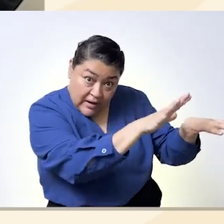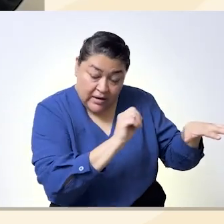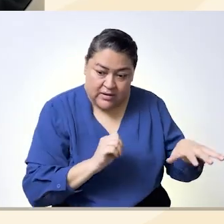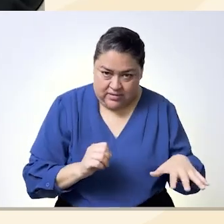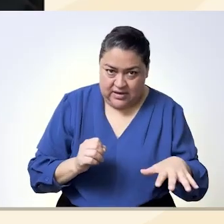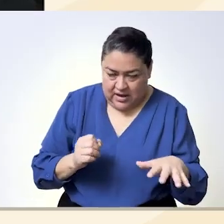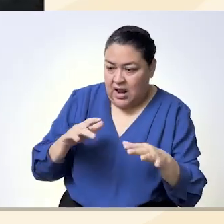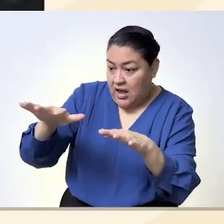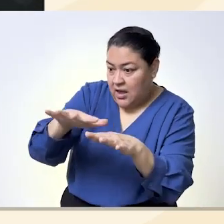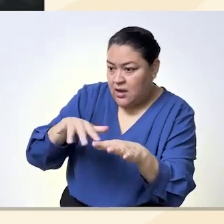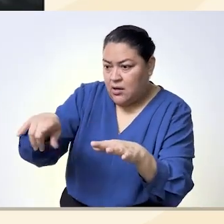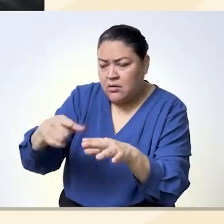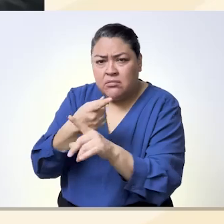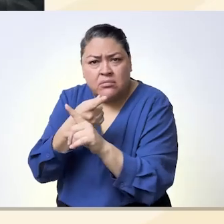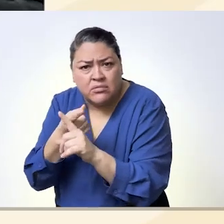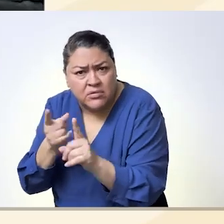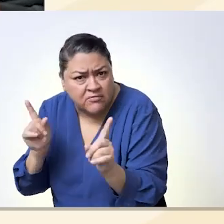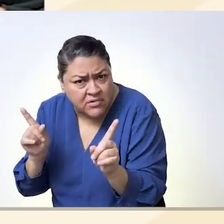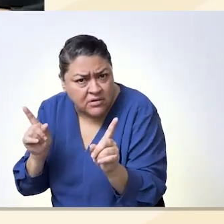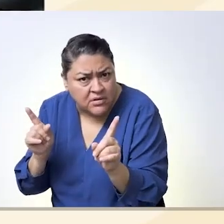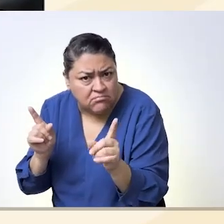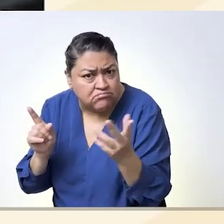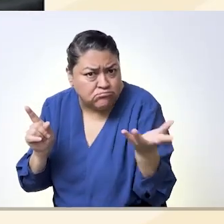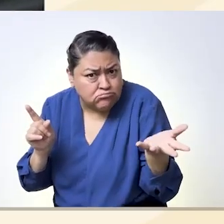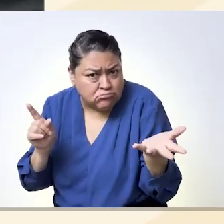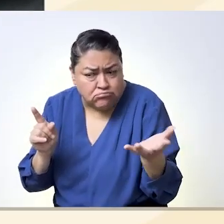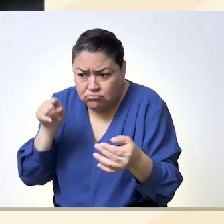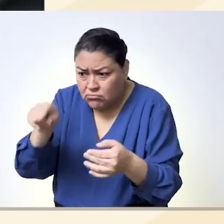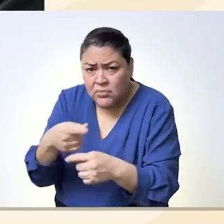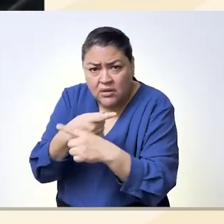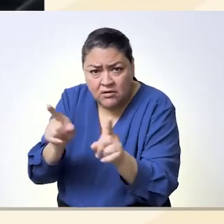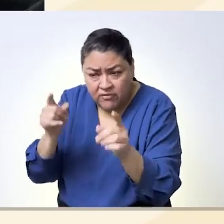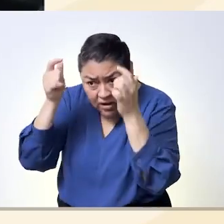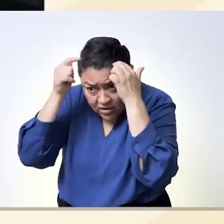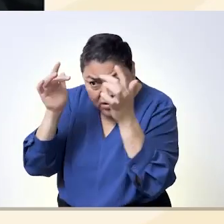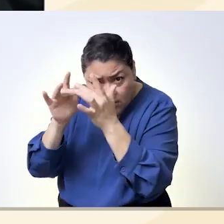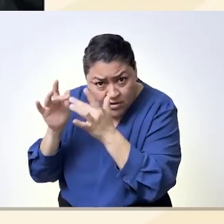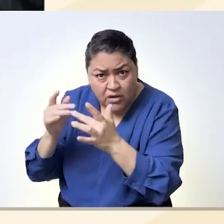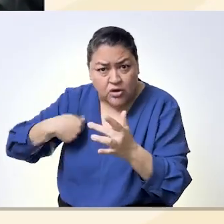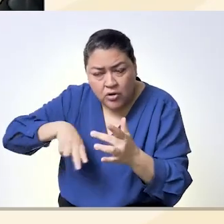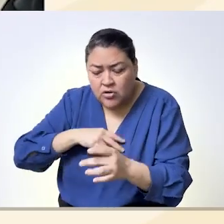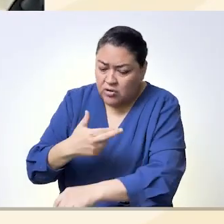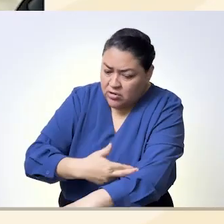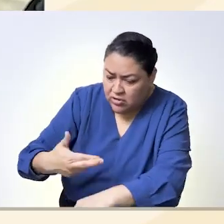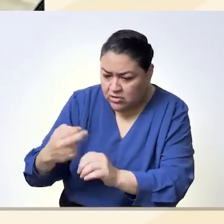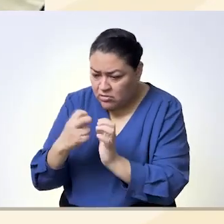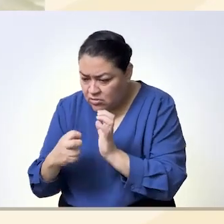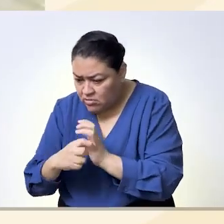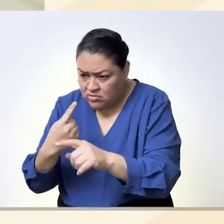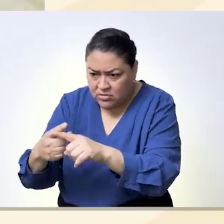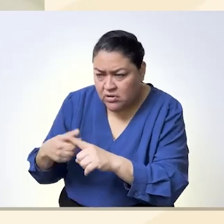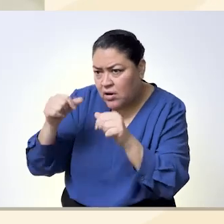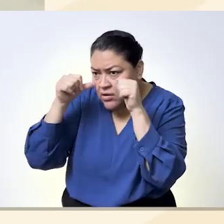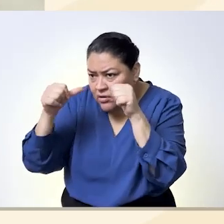normativo, ¿no? Entonces, al no ser normativos, no ser normatives, pues tenemos que encontrar otros procesos como de atención, de adaptación,